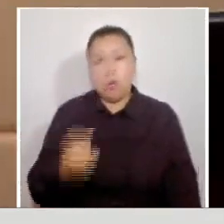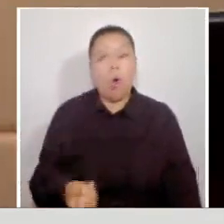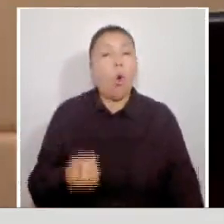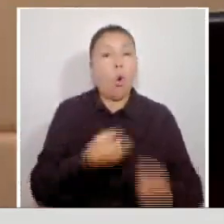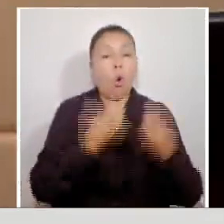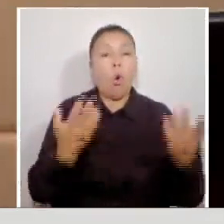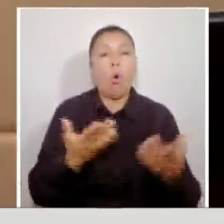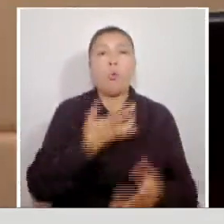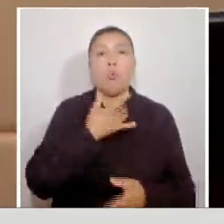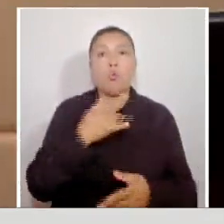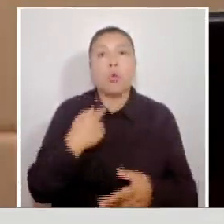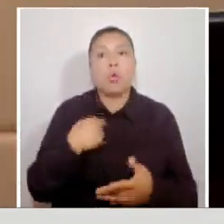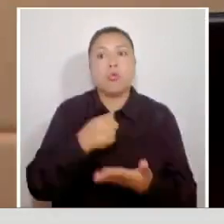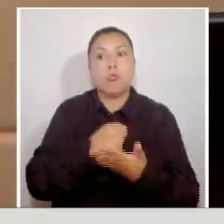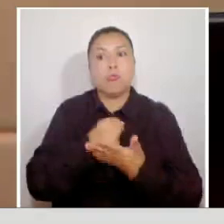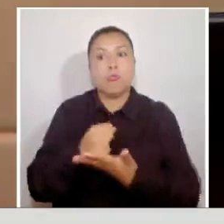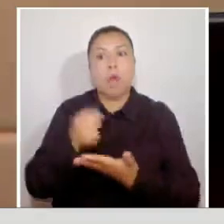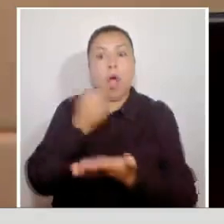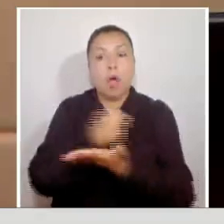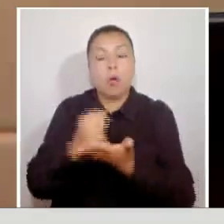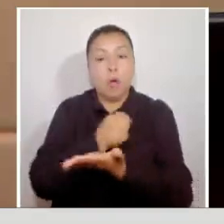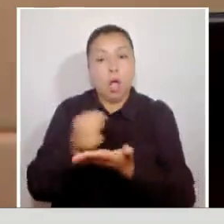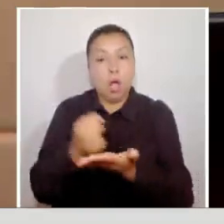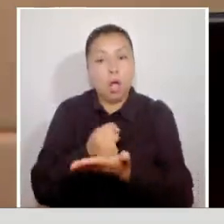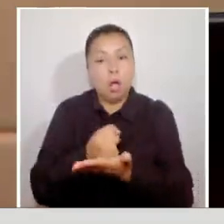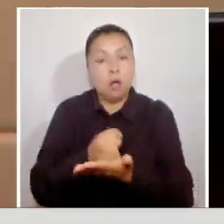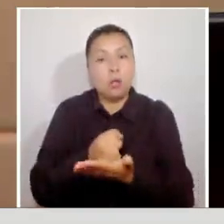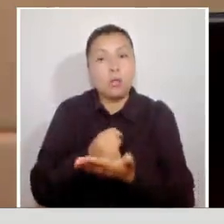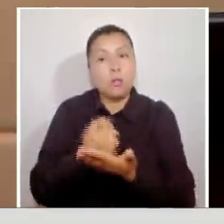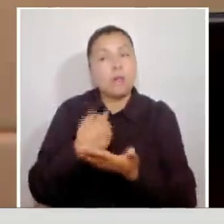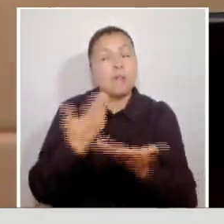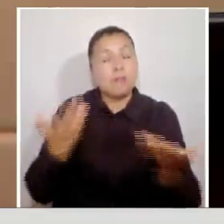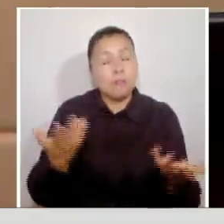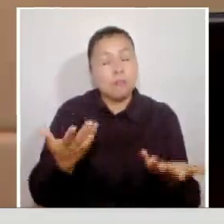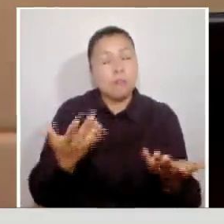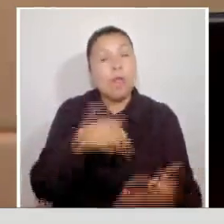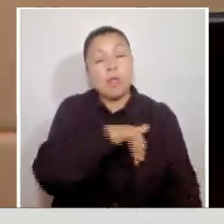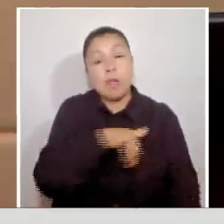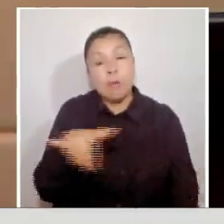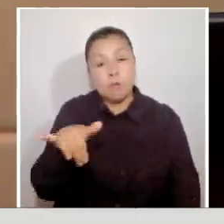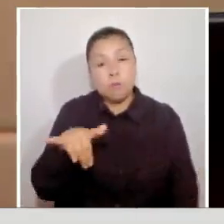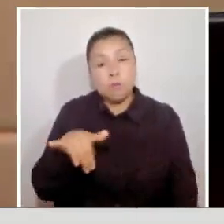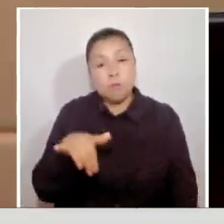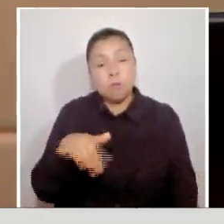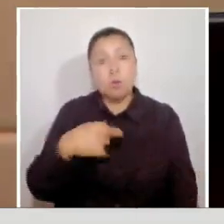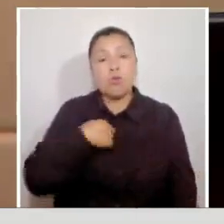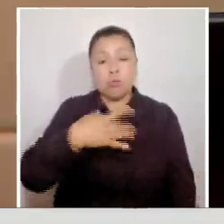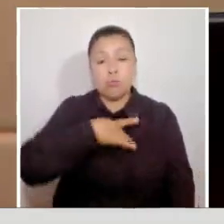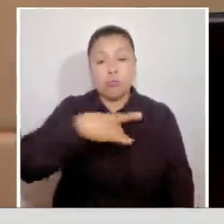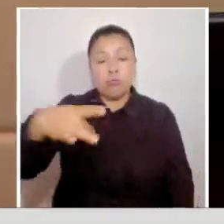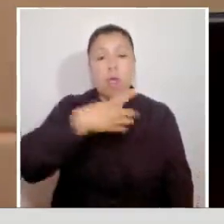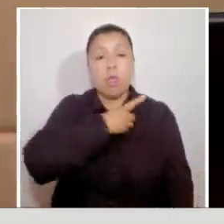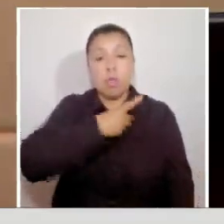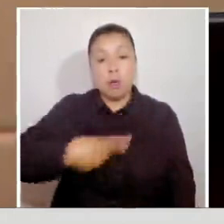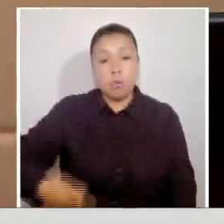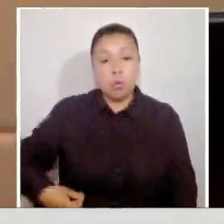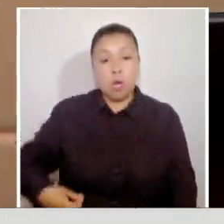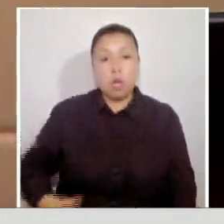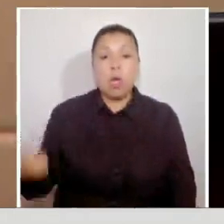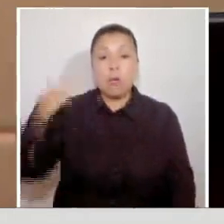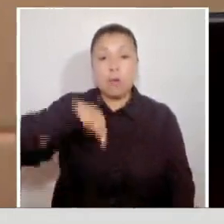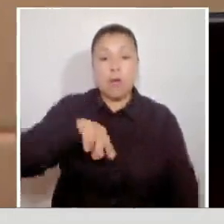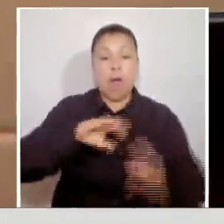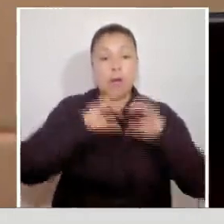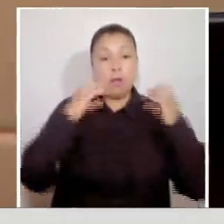hubiera ayudado con sus trámites y y Poco después yo salí electa diputada llegué a esta cámara